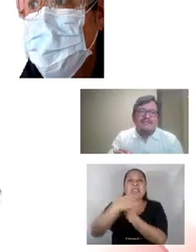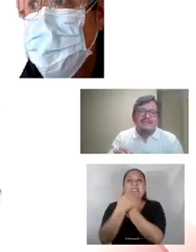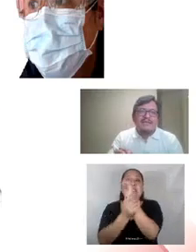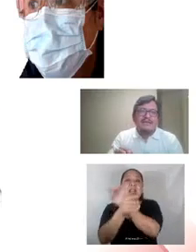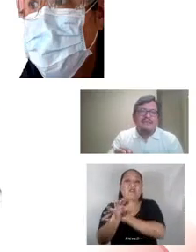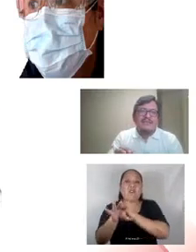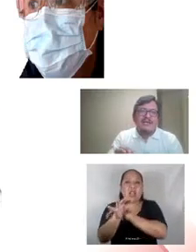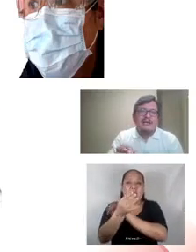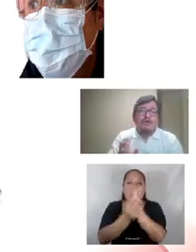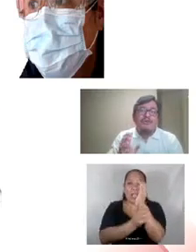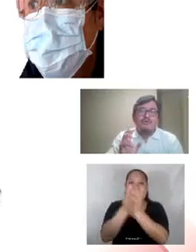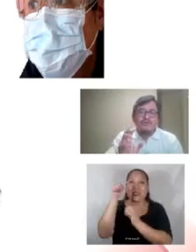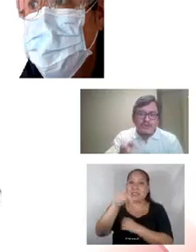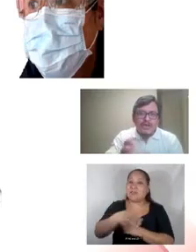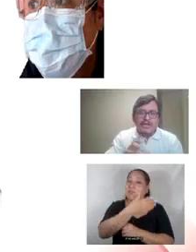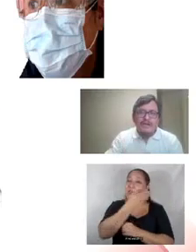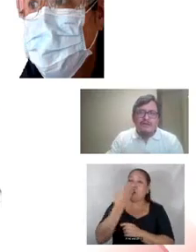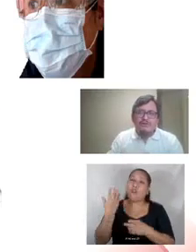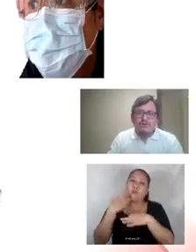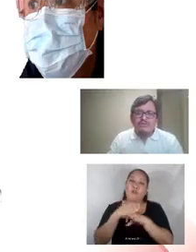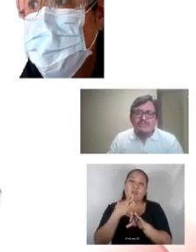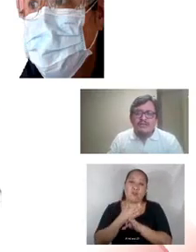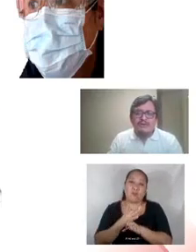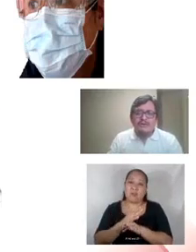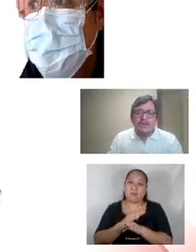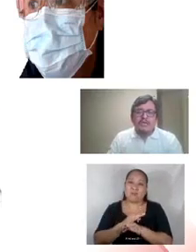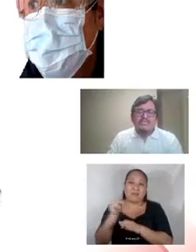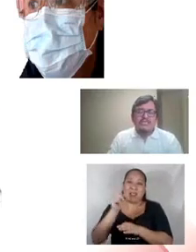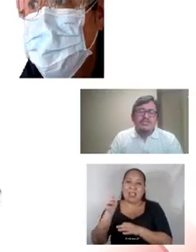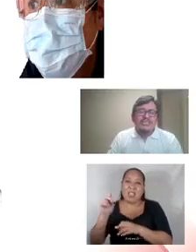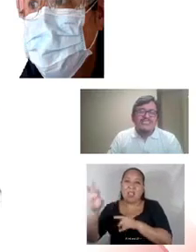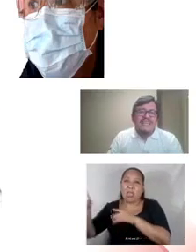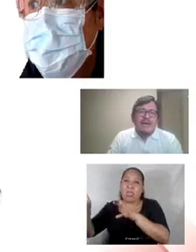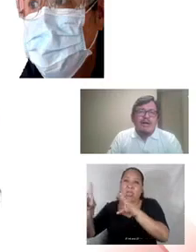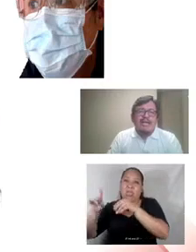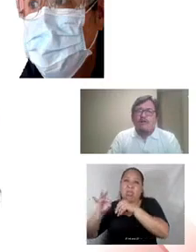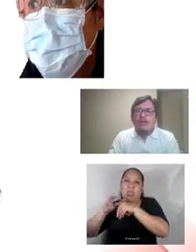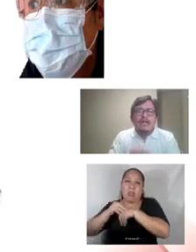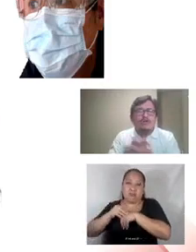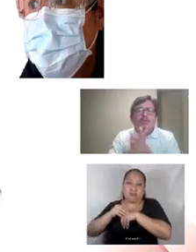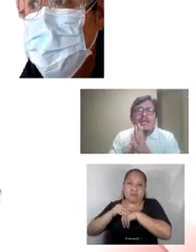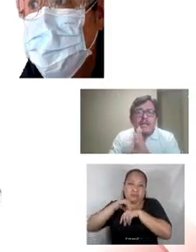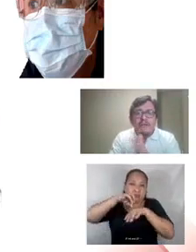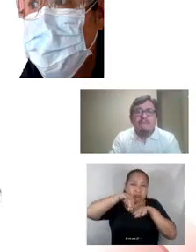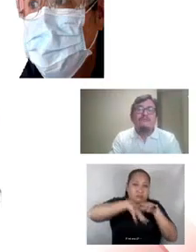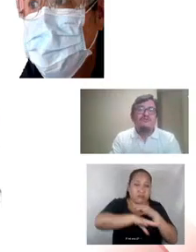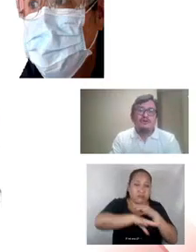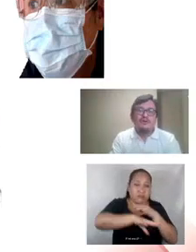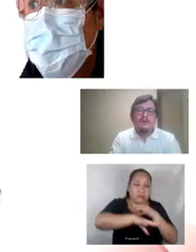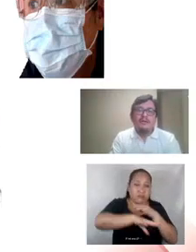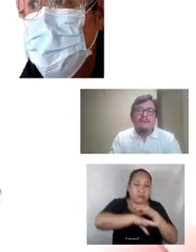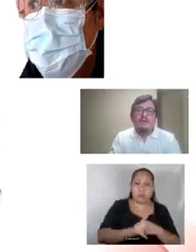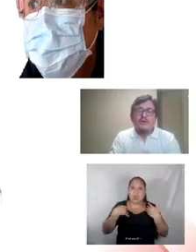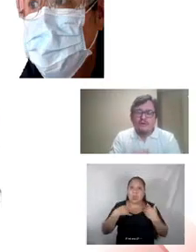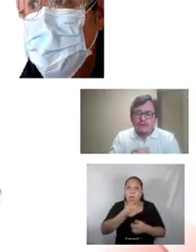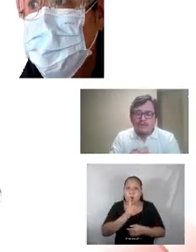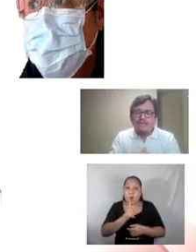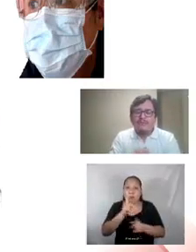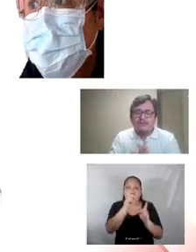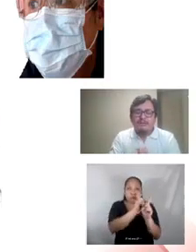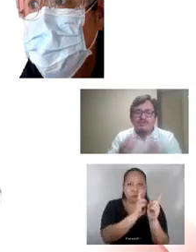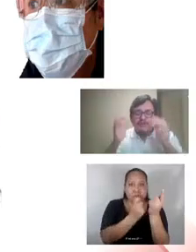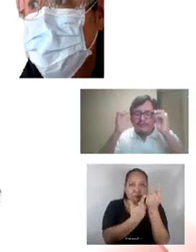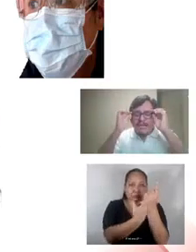más eficaz de evitar que los virus entren a nuestro domicilio. Y si no tienes el agua, el alcohol gel cumple la misma función.